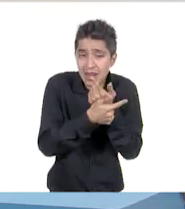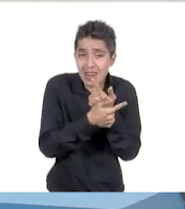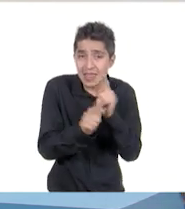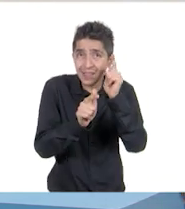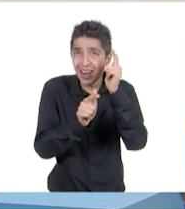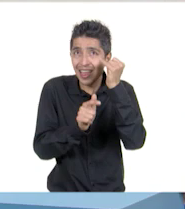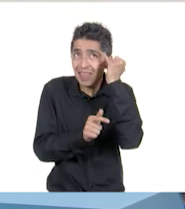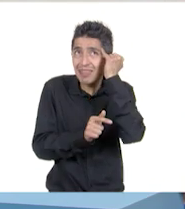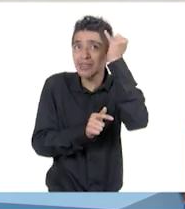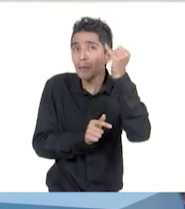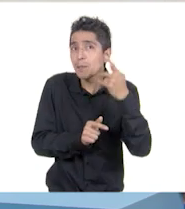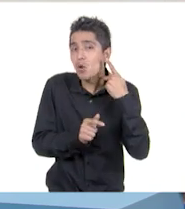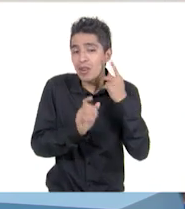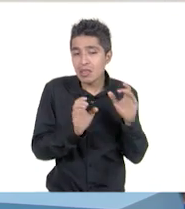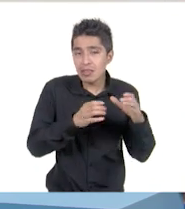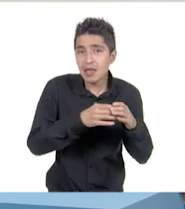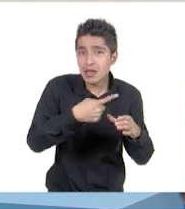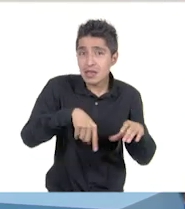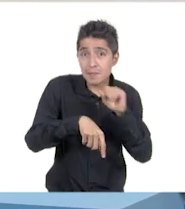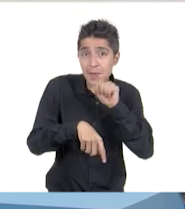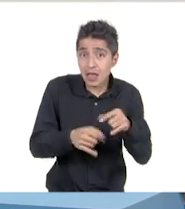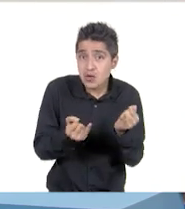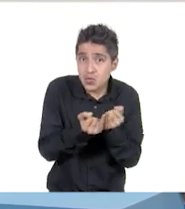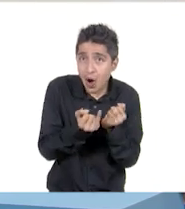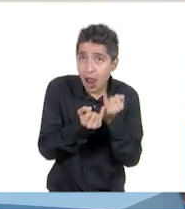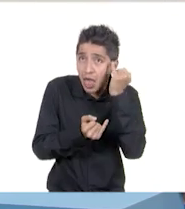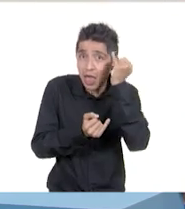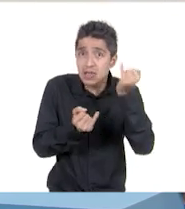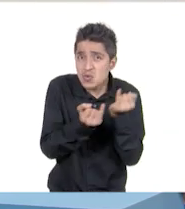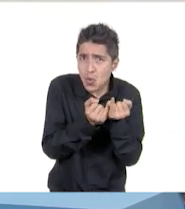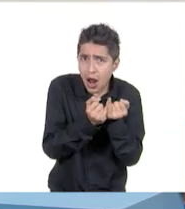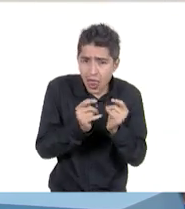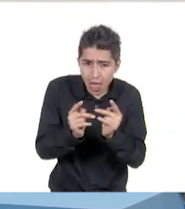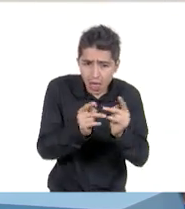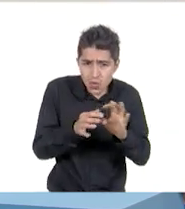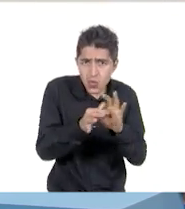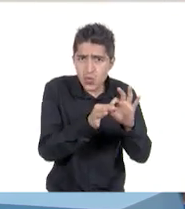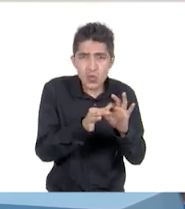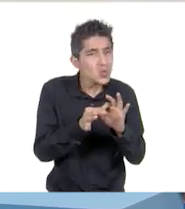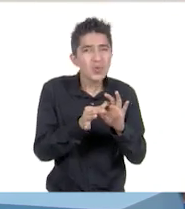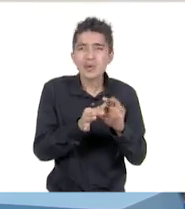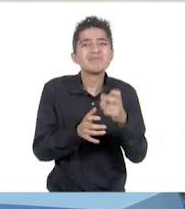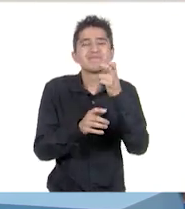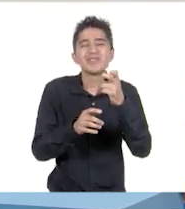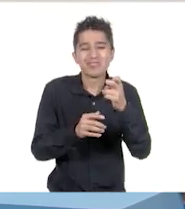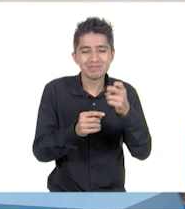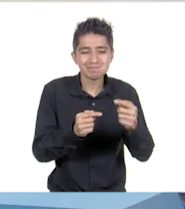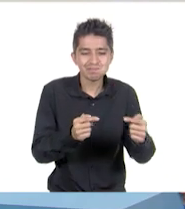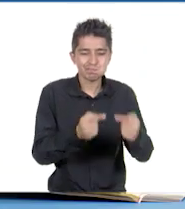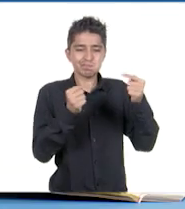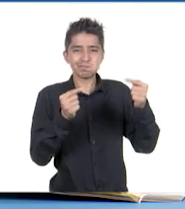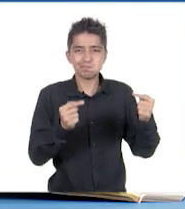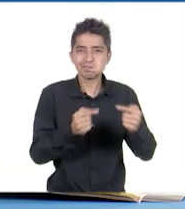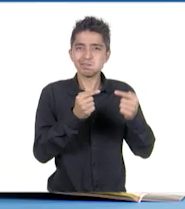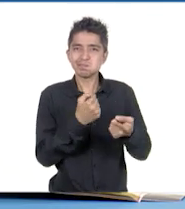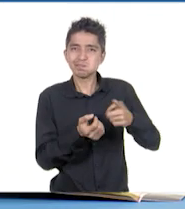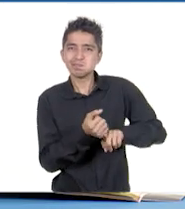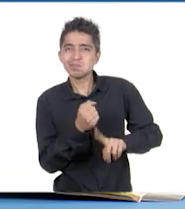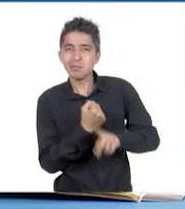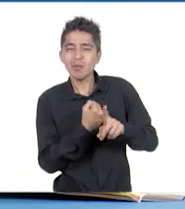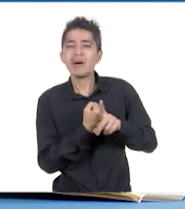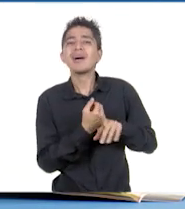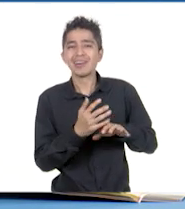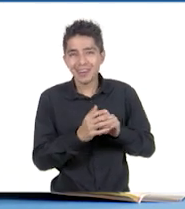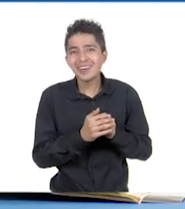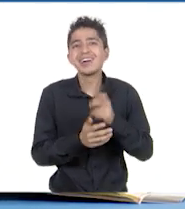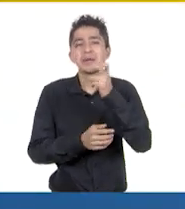del mismo modo, quiero decir, y por eso tuvieron diferencias en la forma de aplicarlo. Esto se dio tanto entre los liberales de la primera